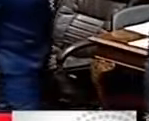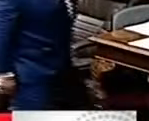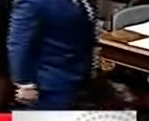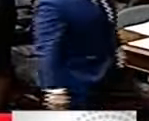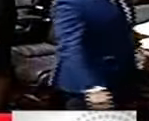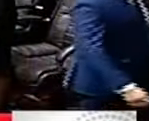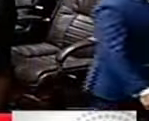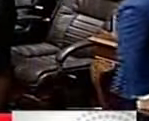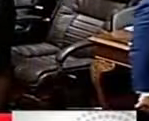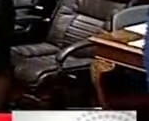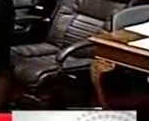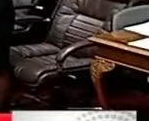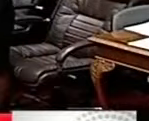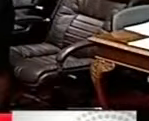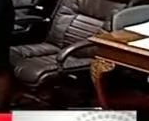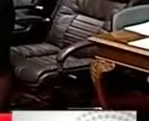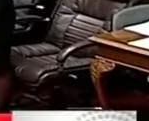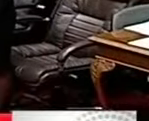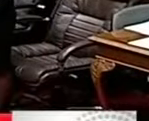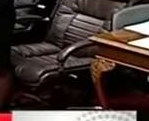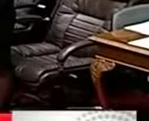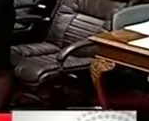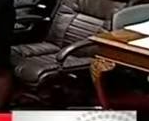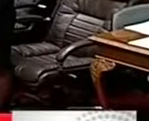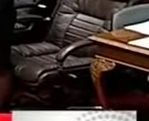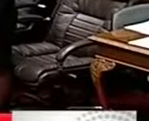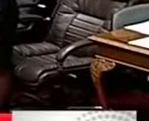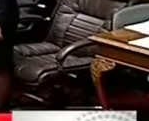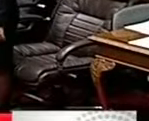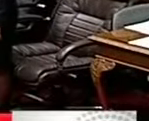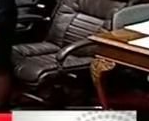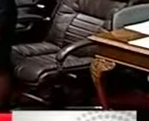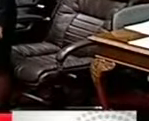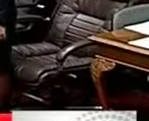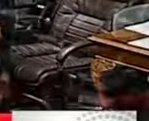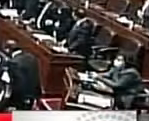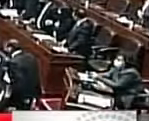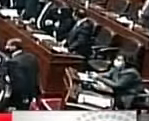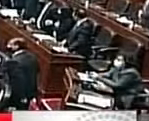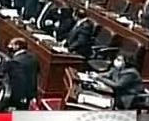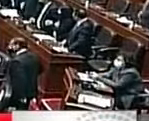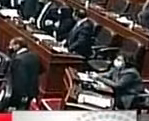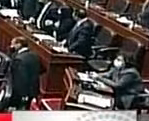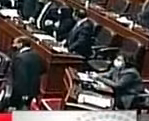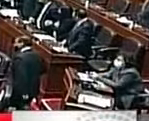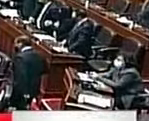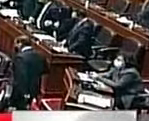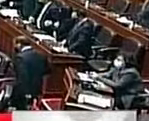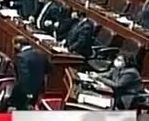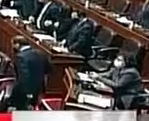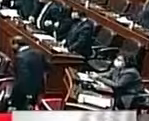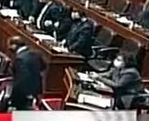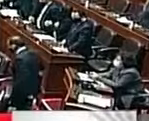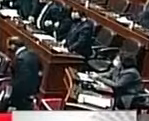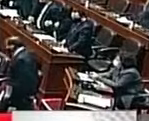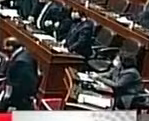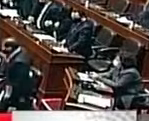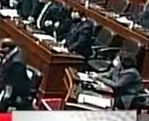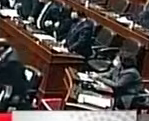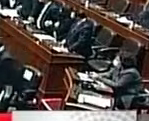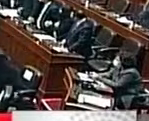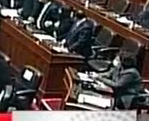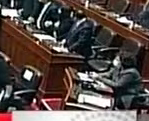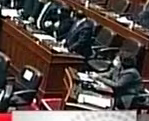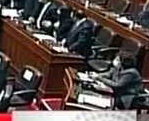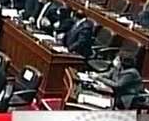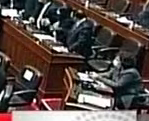ubicándose, saludando también a parte de la bancada oficialista de Perú Libre y el resto de parlamentarios a la expectativa